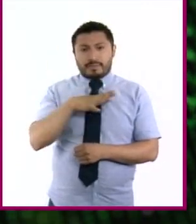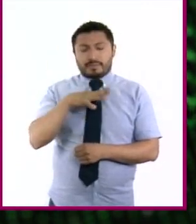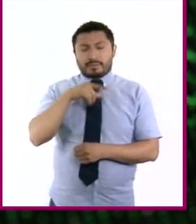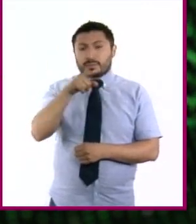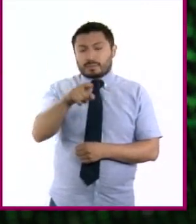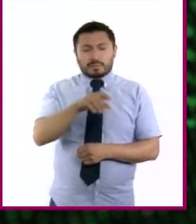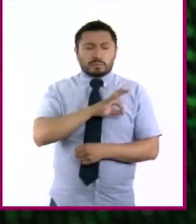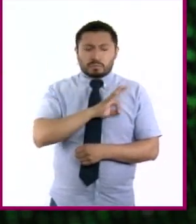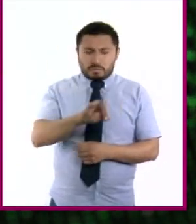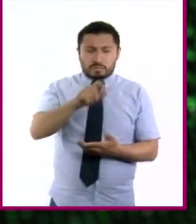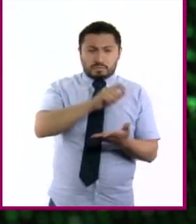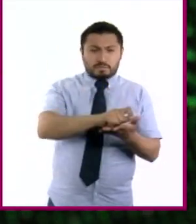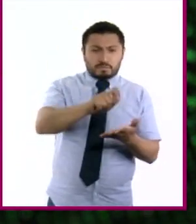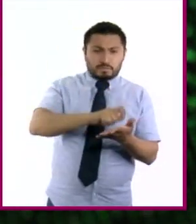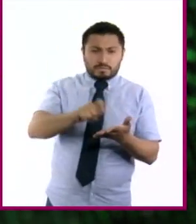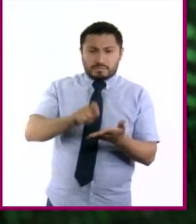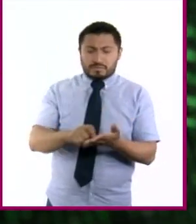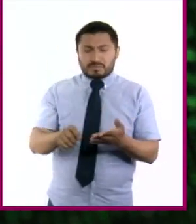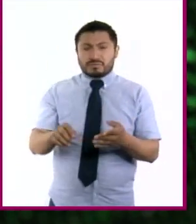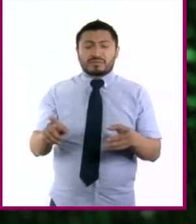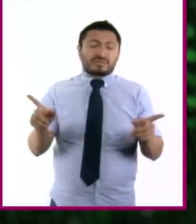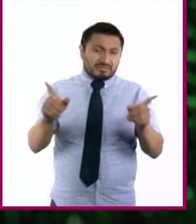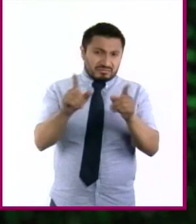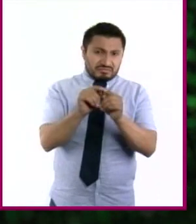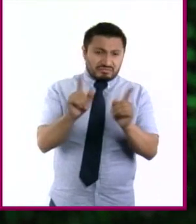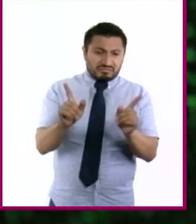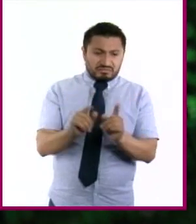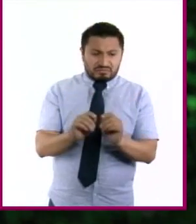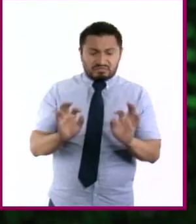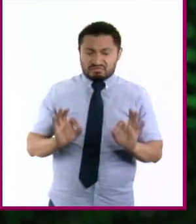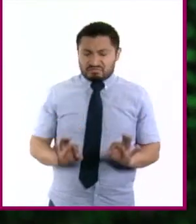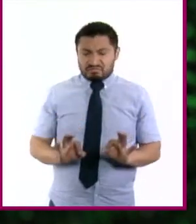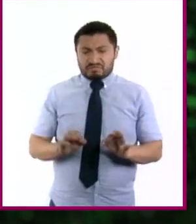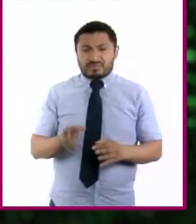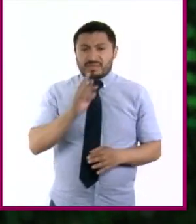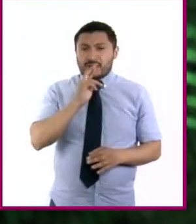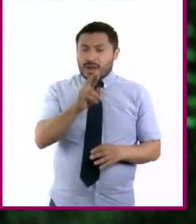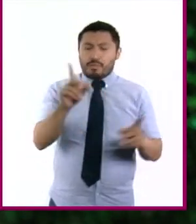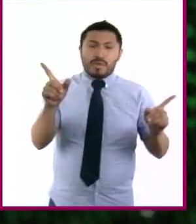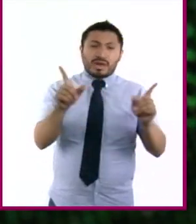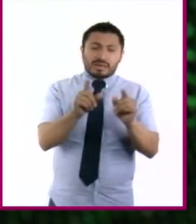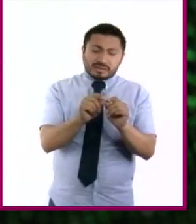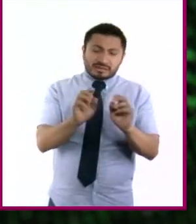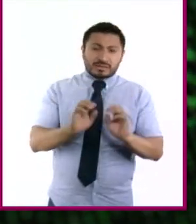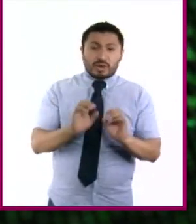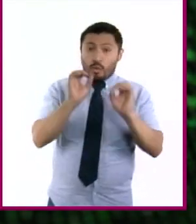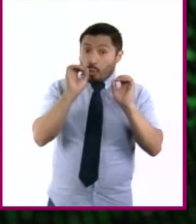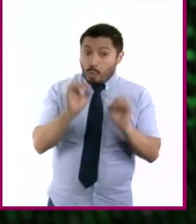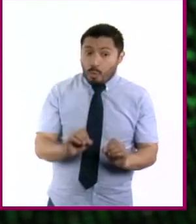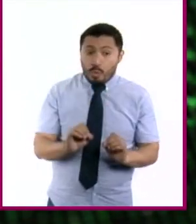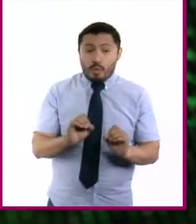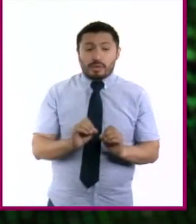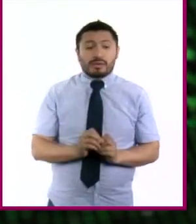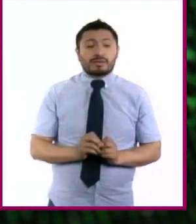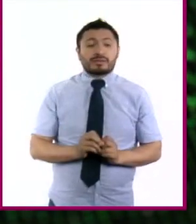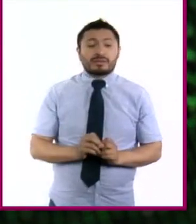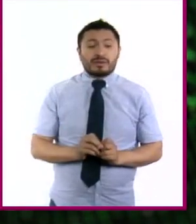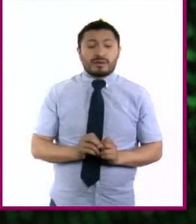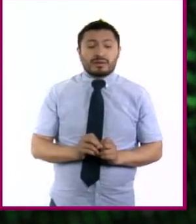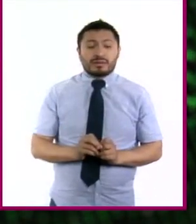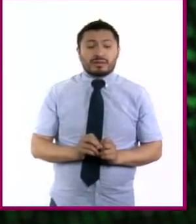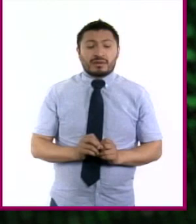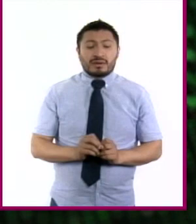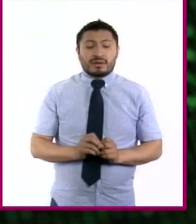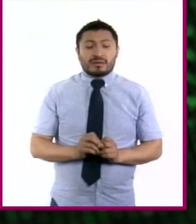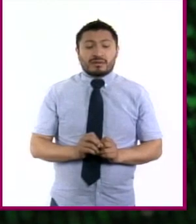persona puede escribir de manera muy sintética, con respuesta corta, o